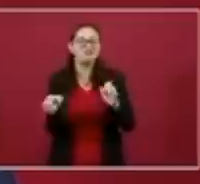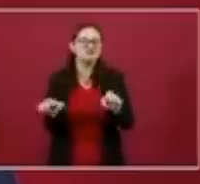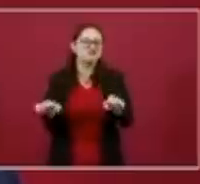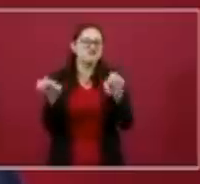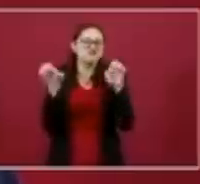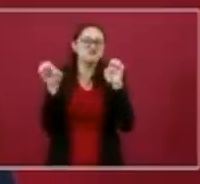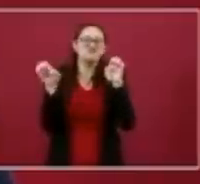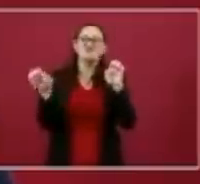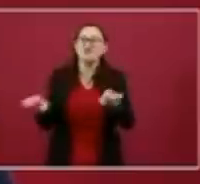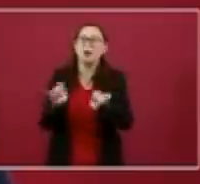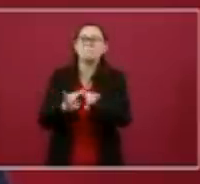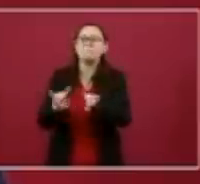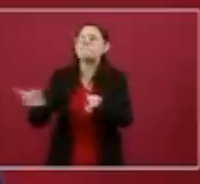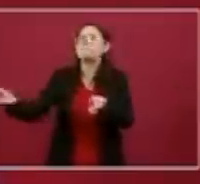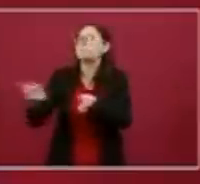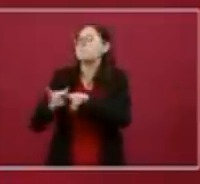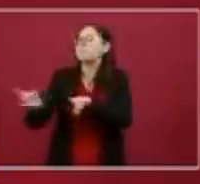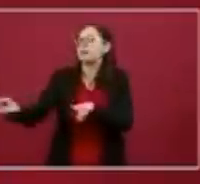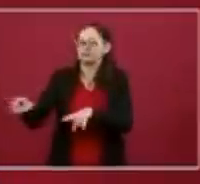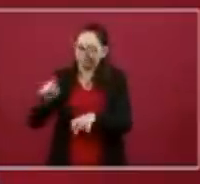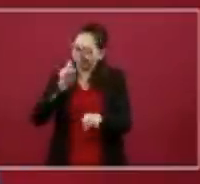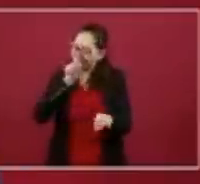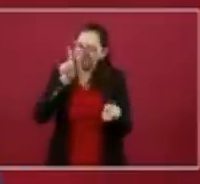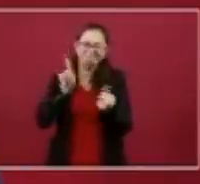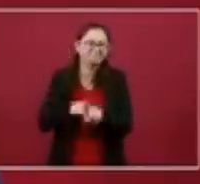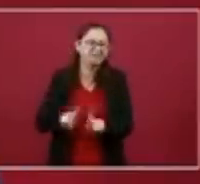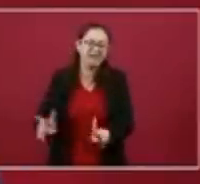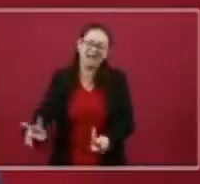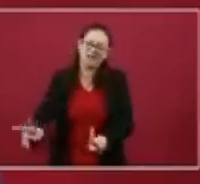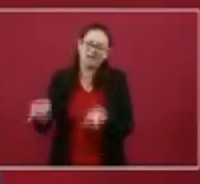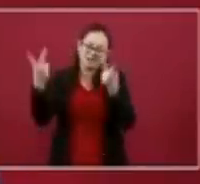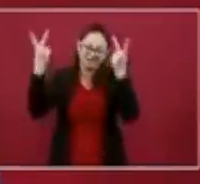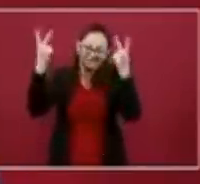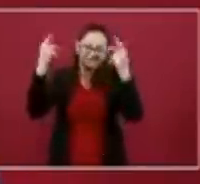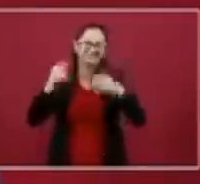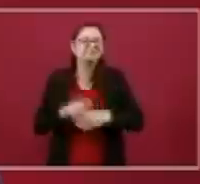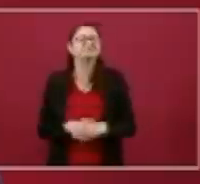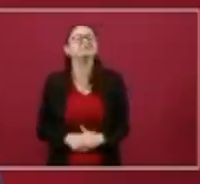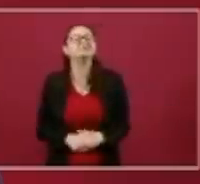que también va a subasta.